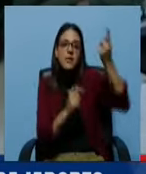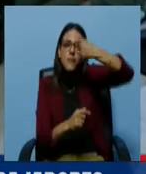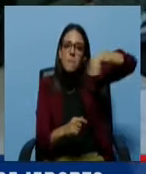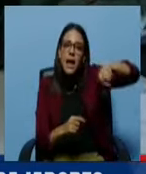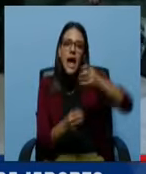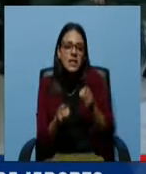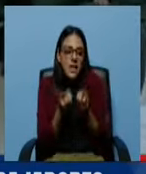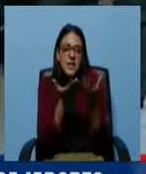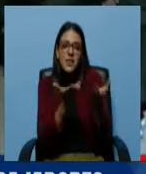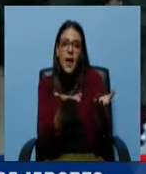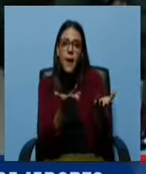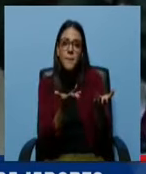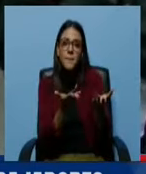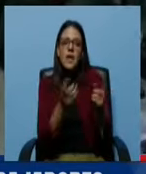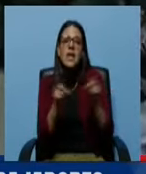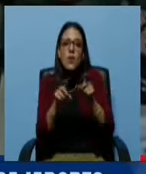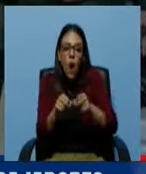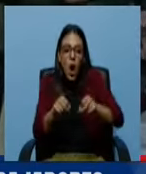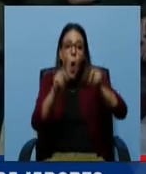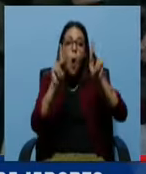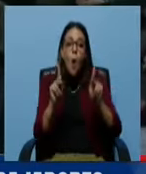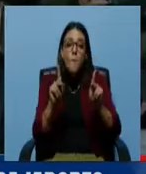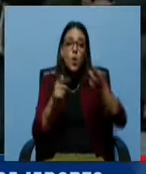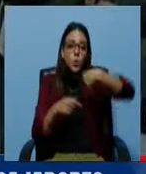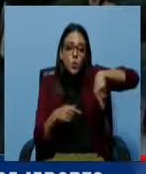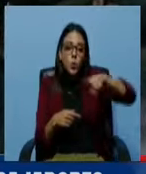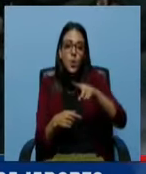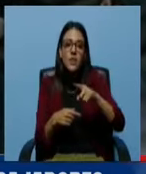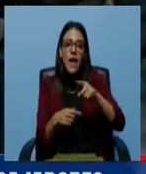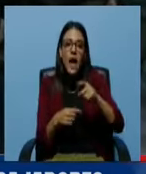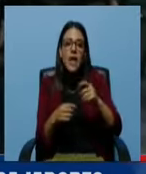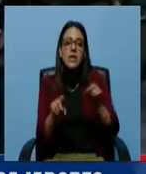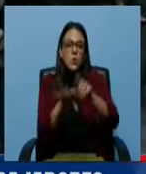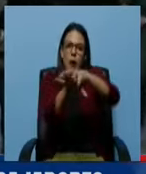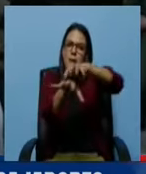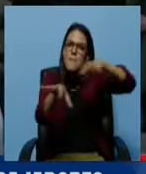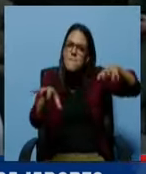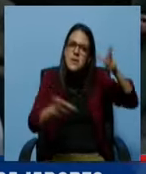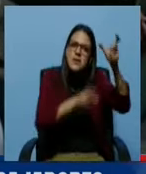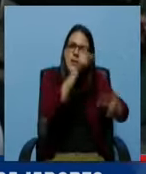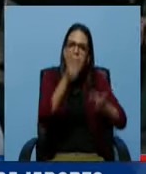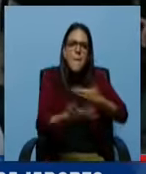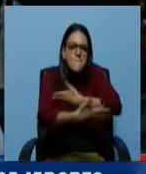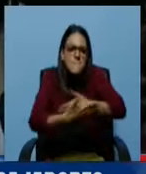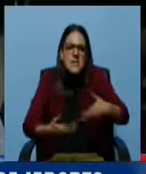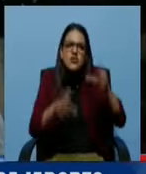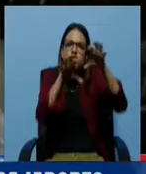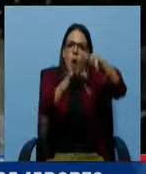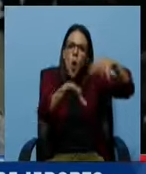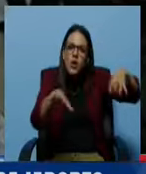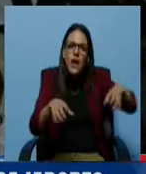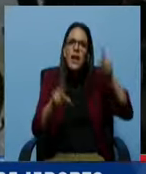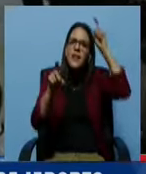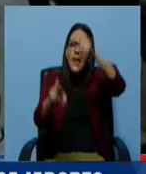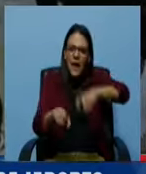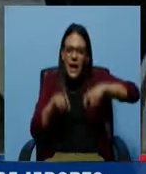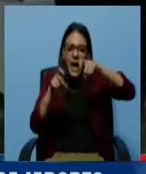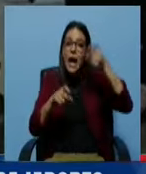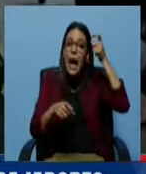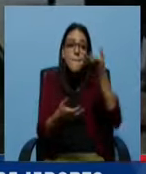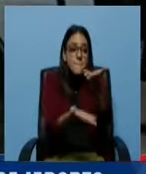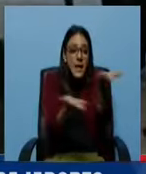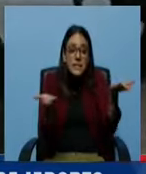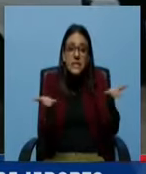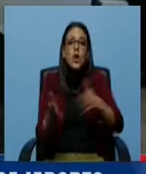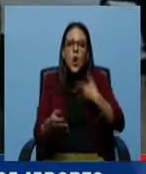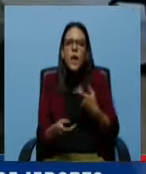brinde opciones a miles, a millones de campesinos y campesinas que